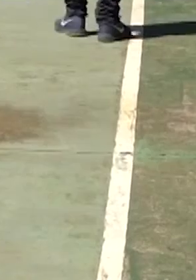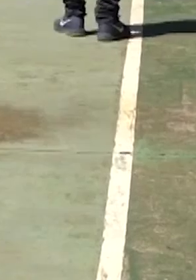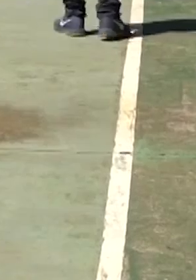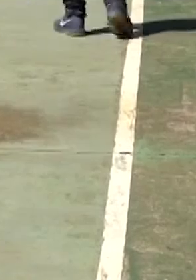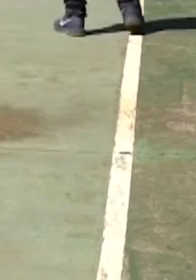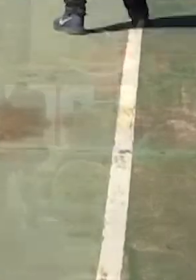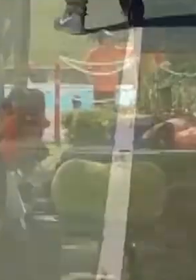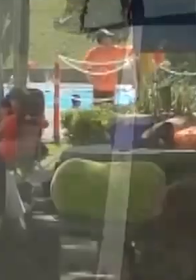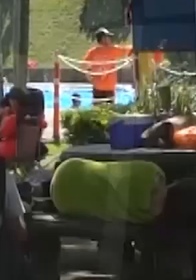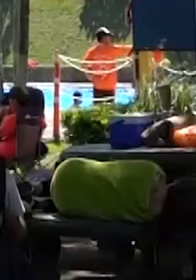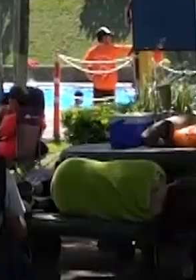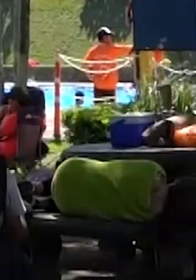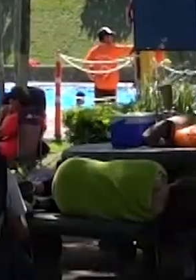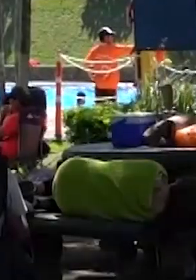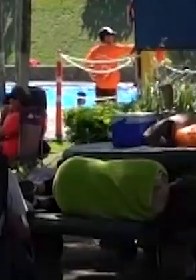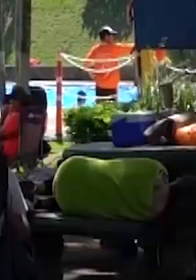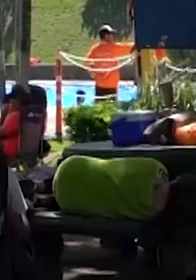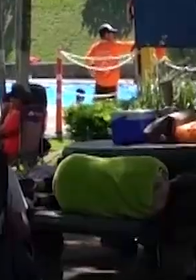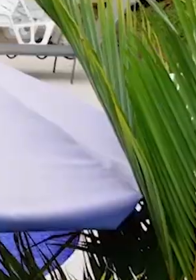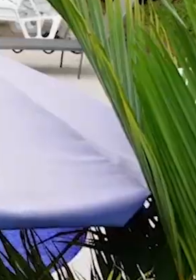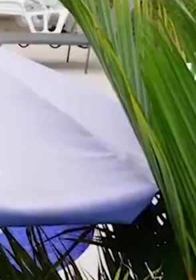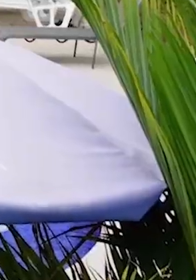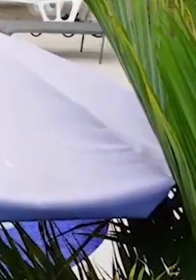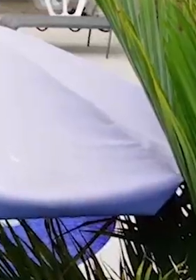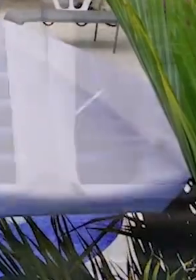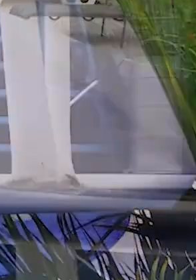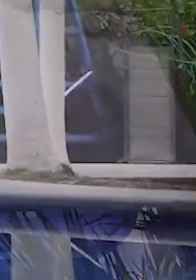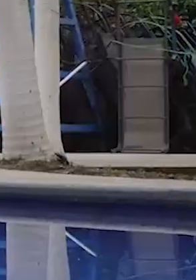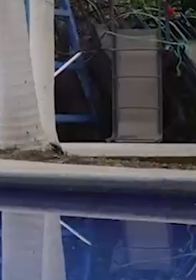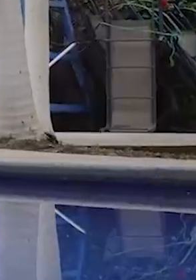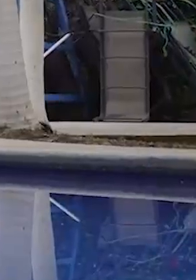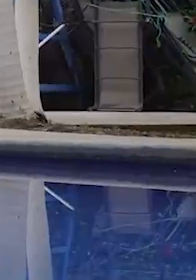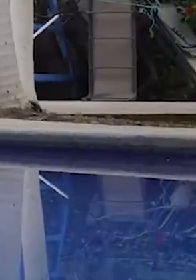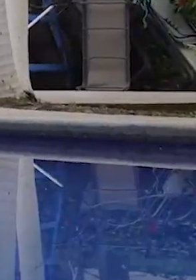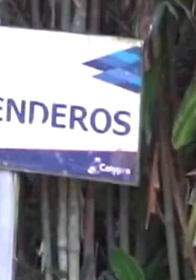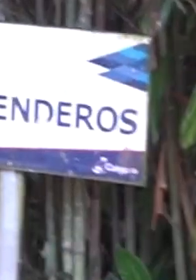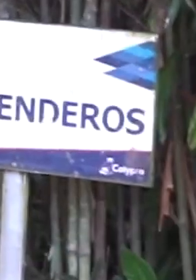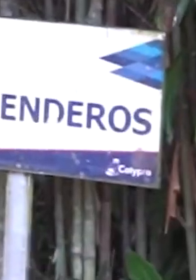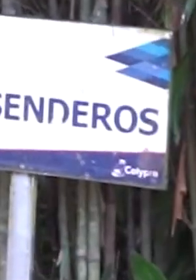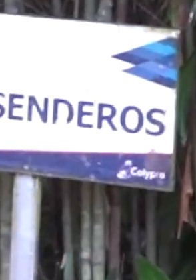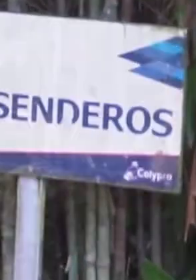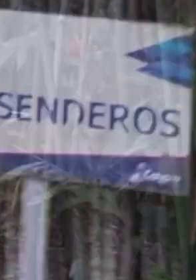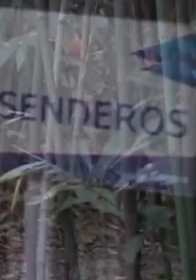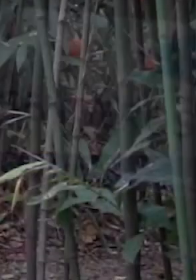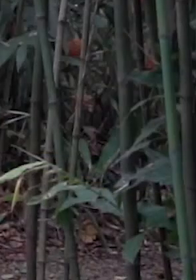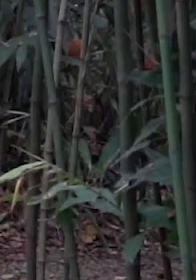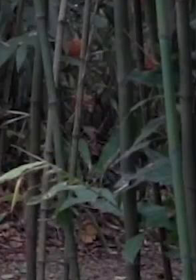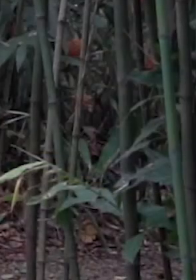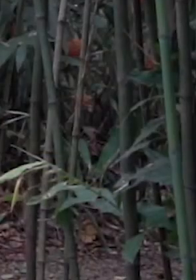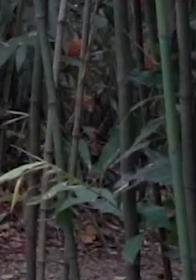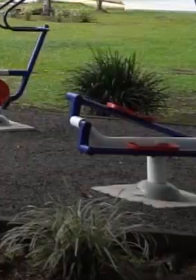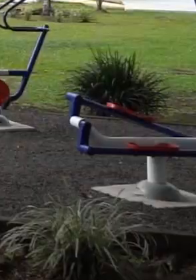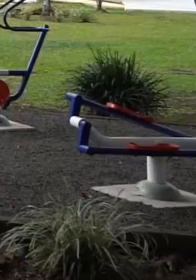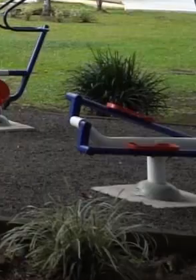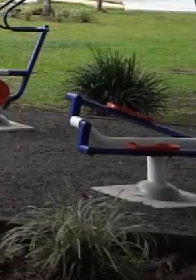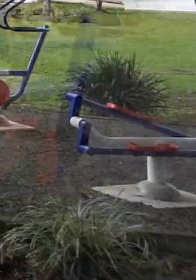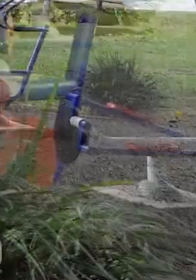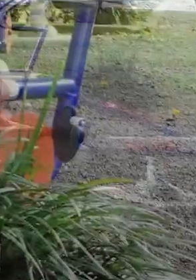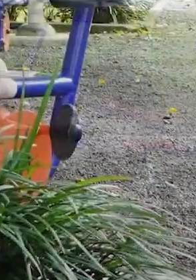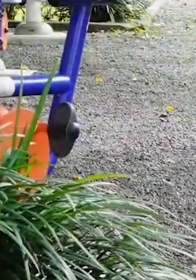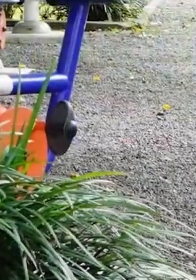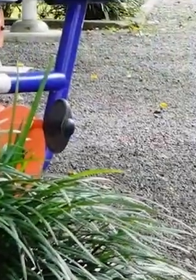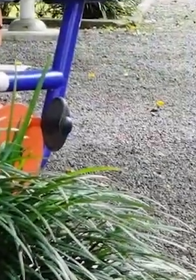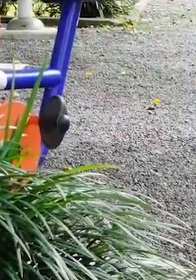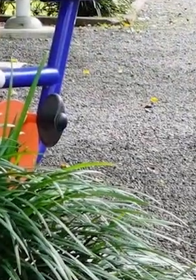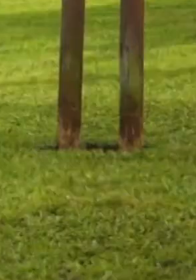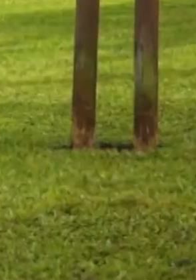gran variedad de opciones para su disfrute. Piscinas, áreas verdes, gimnasios al